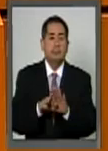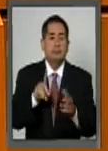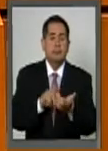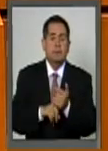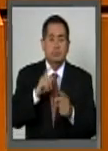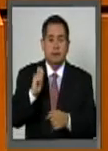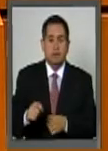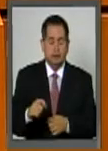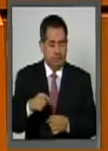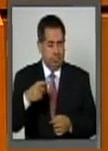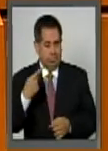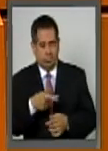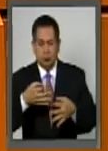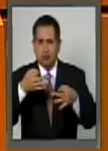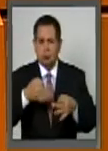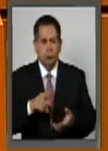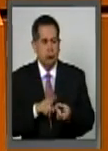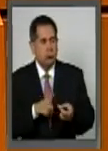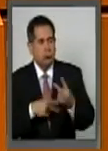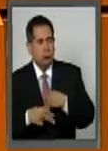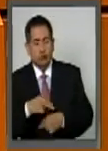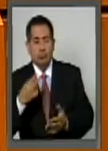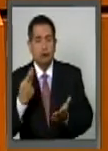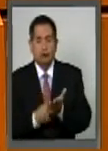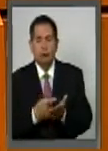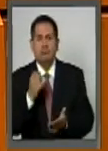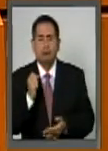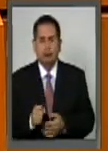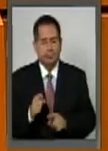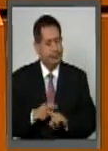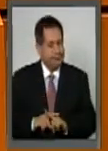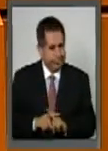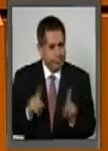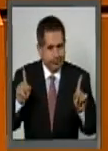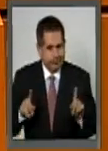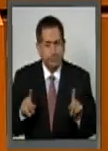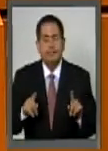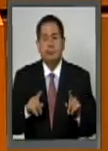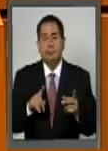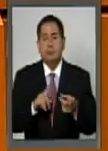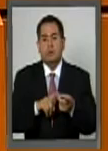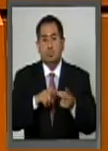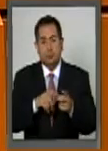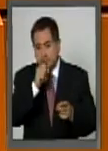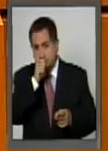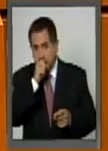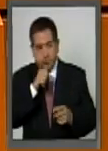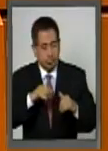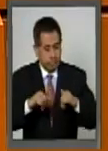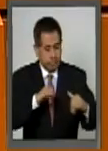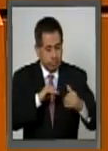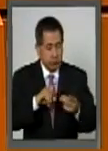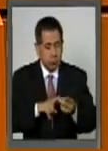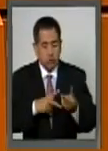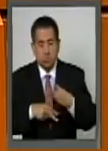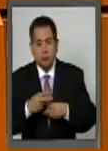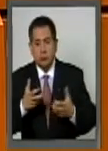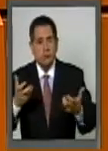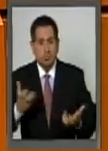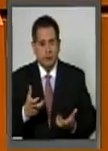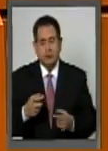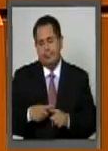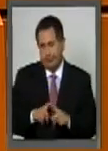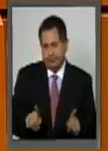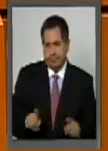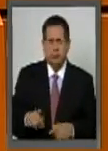de denominación de origen, distinguiéndola, insisto, de la de indicación geográfica y de la zona